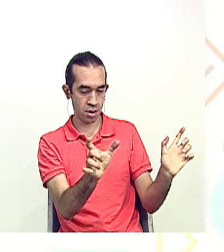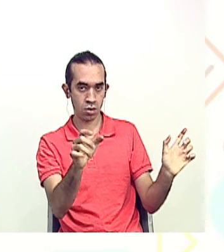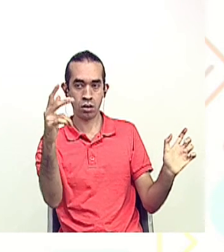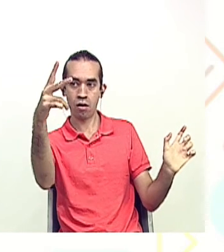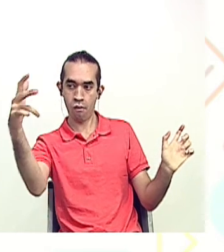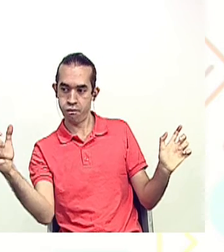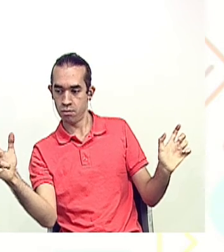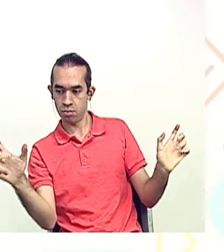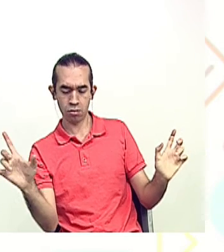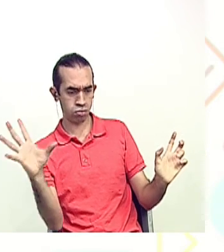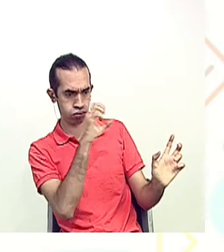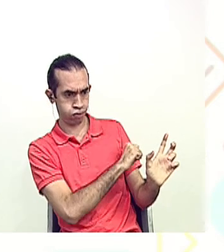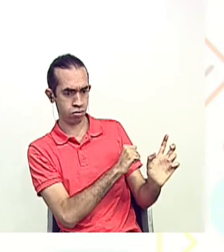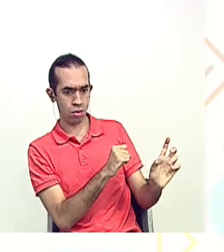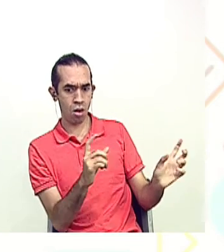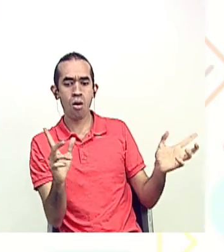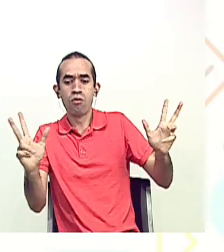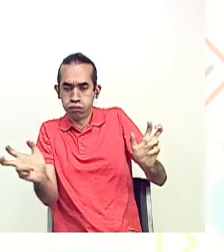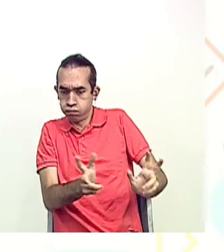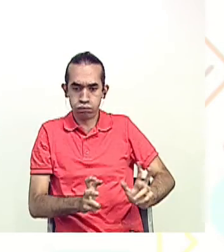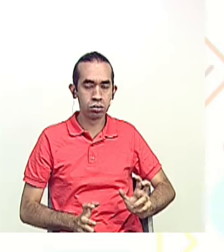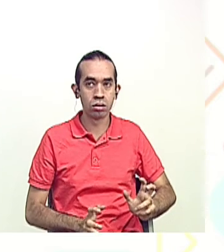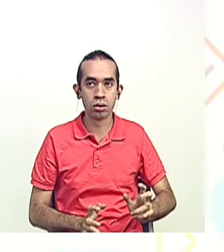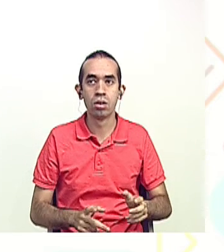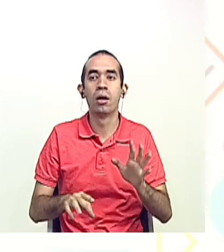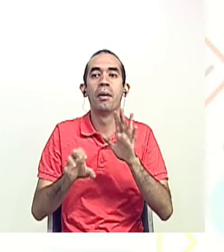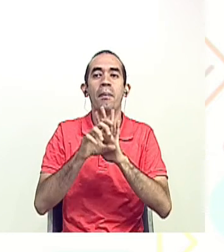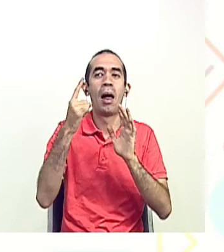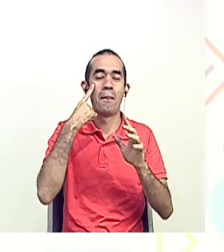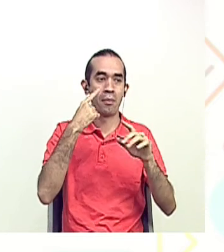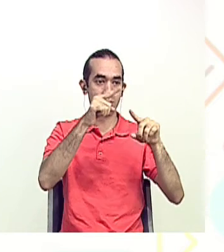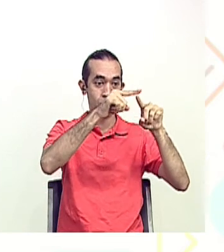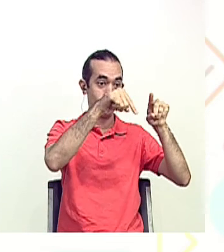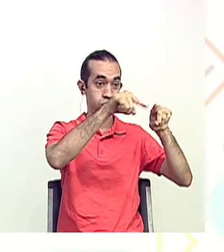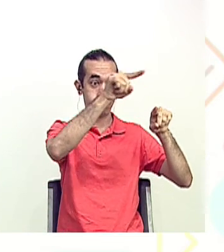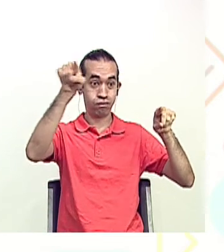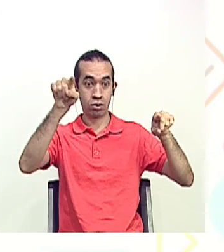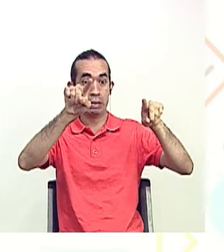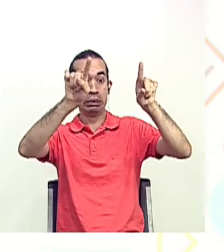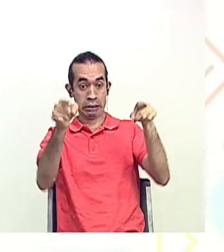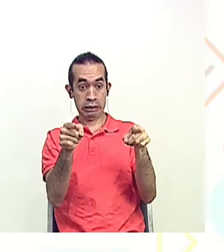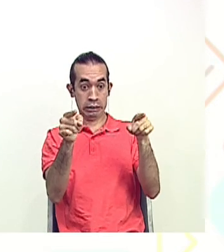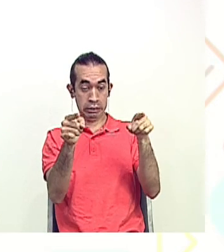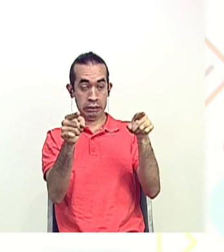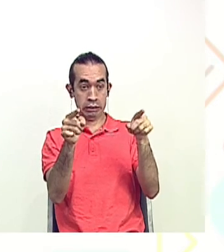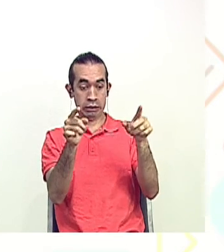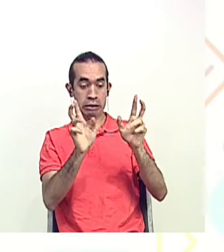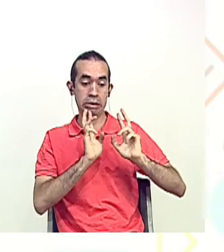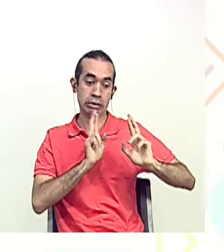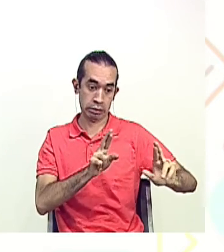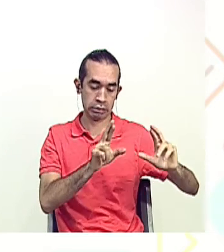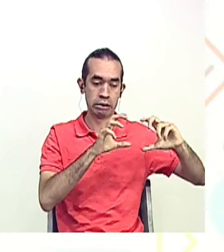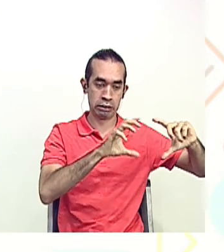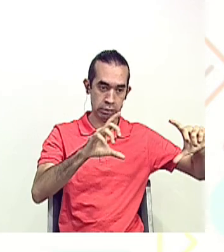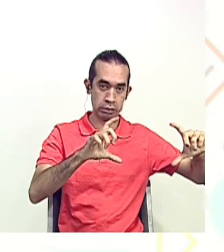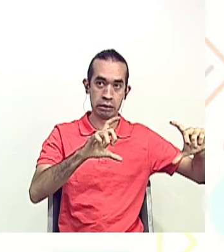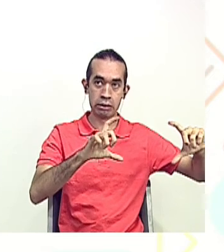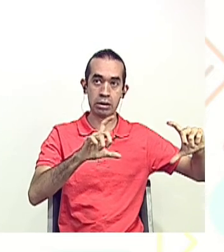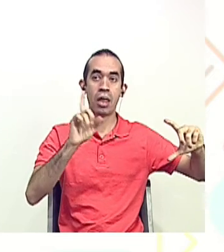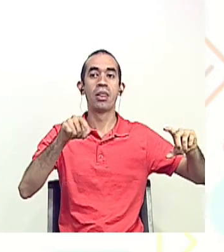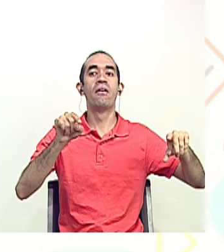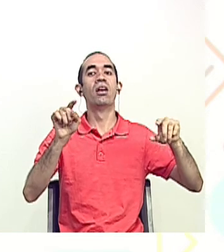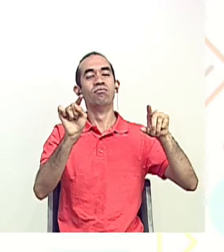raíz, cuyo resultado es el paréntesis. A la hora de acomodar los términos, utilizamos